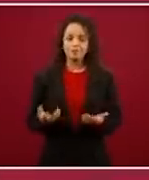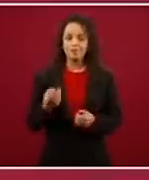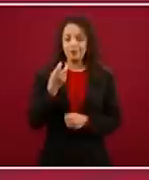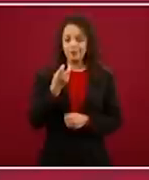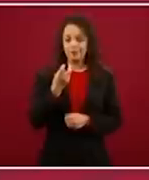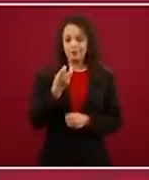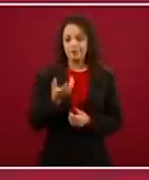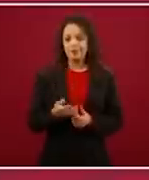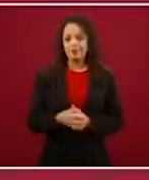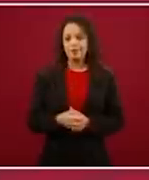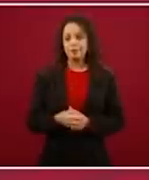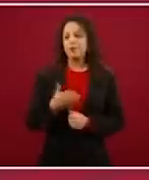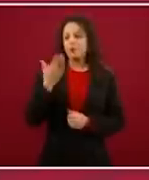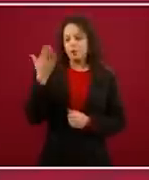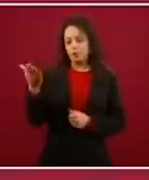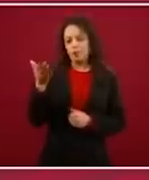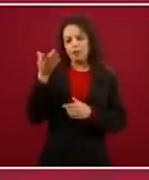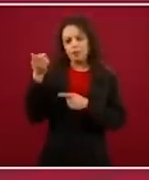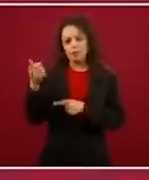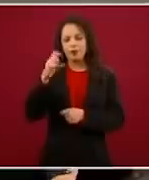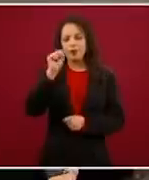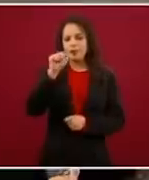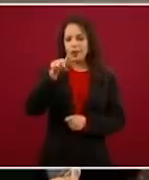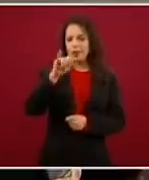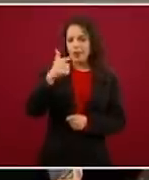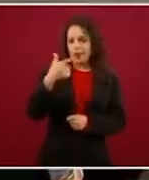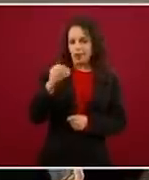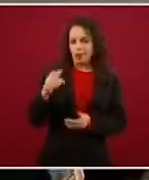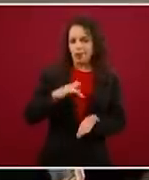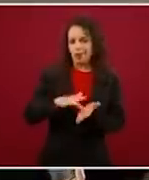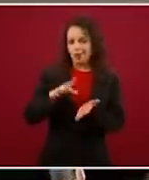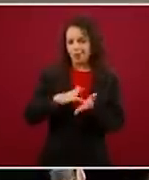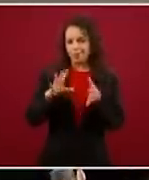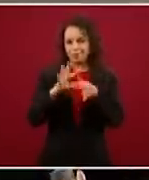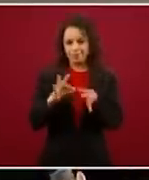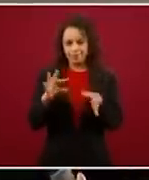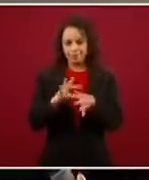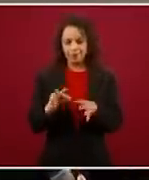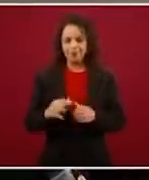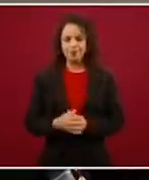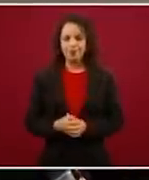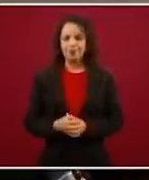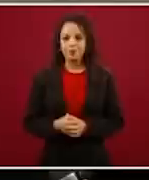pedimos a Santiago y pues hizo un